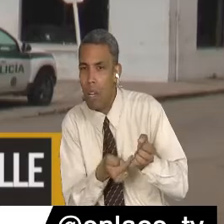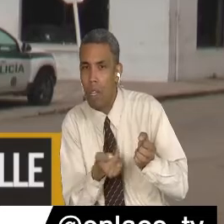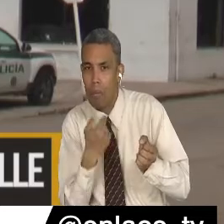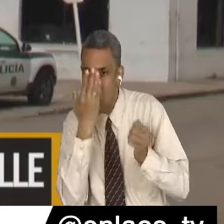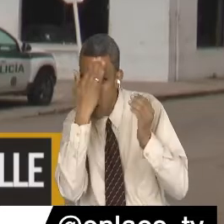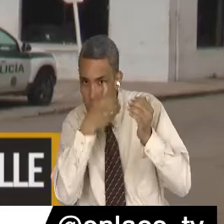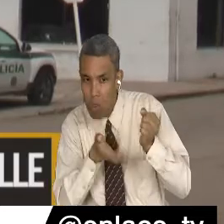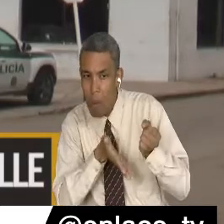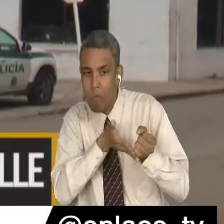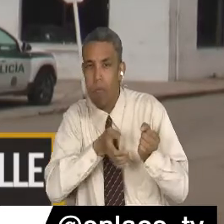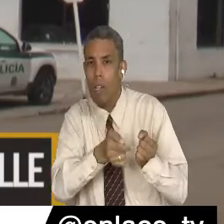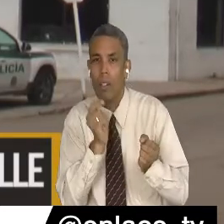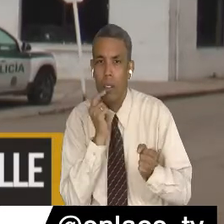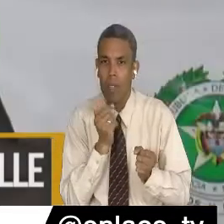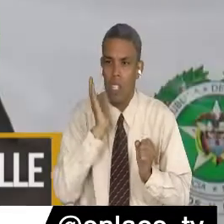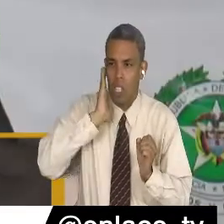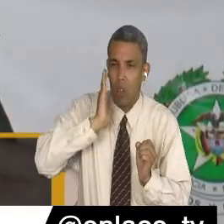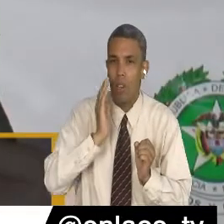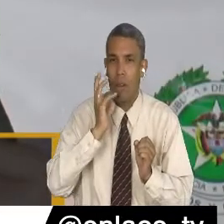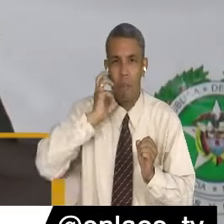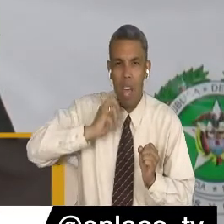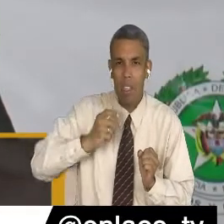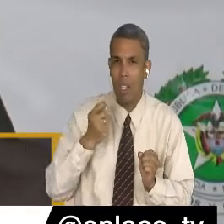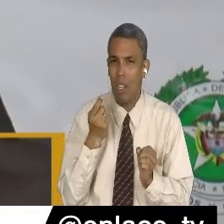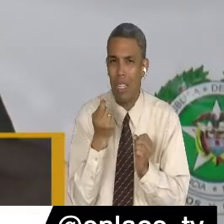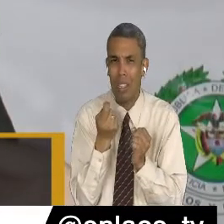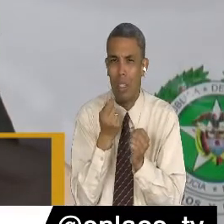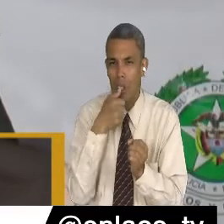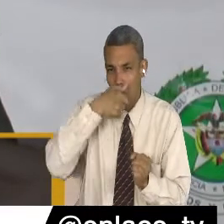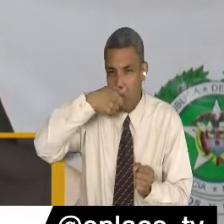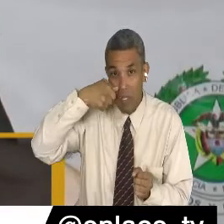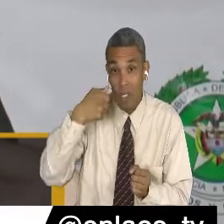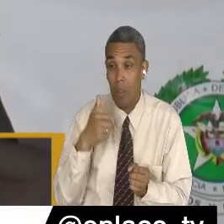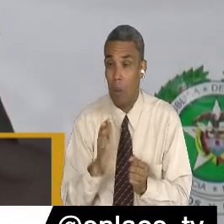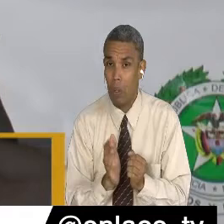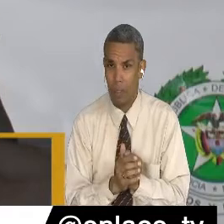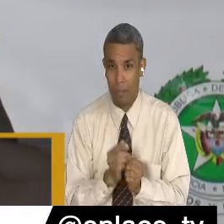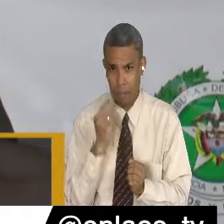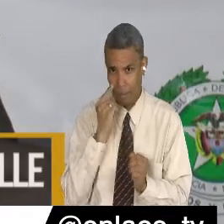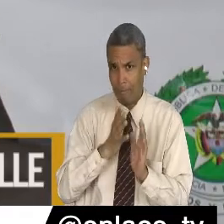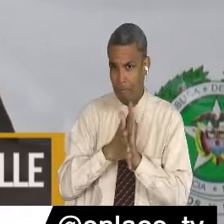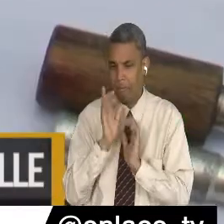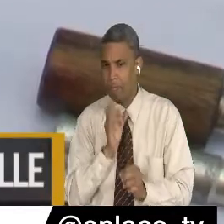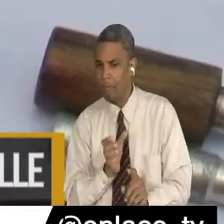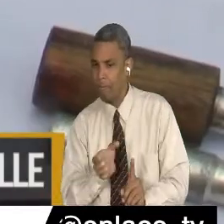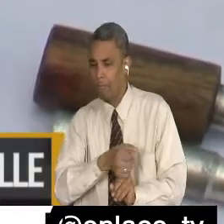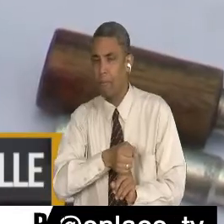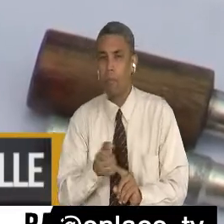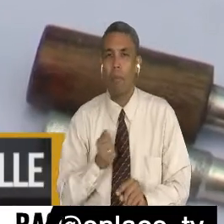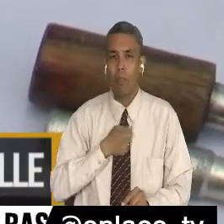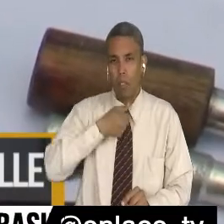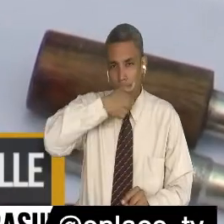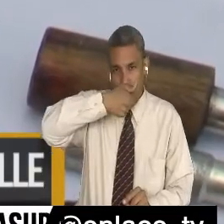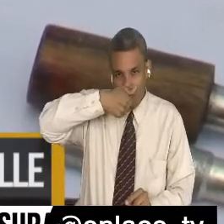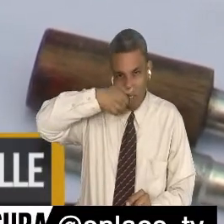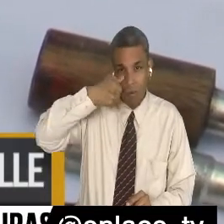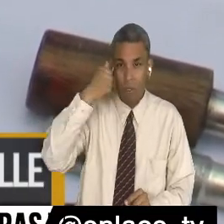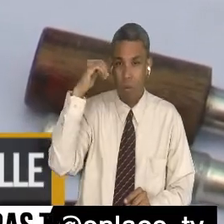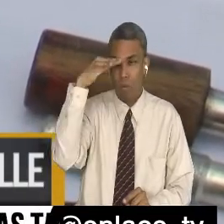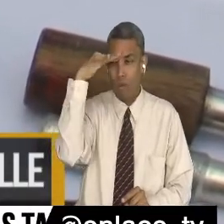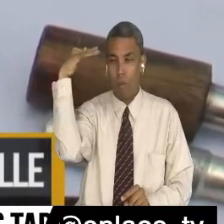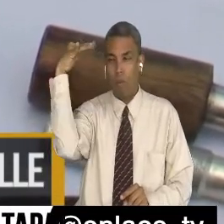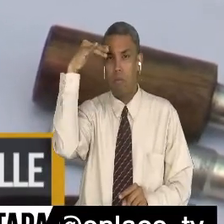de 60 delincuentes detenidos. Se encuentran una serie de elementos cortopunzantes, una serie de sustancias,